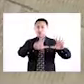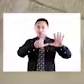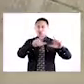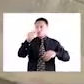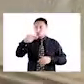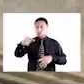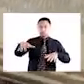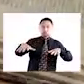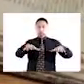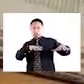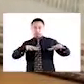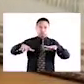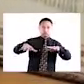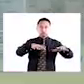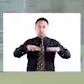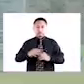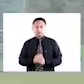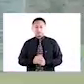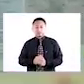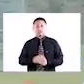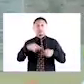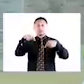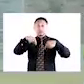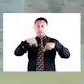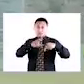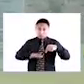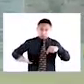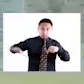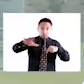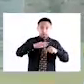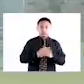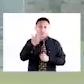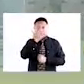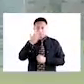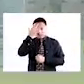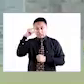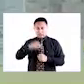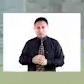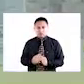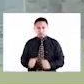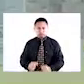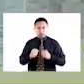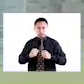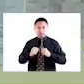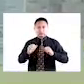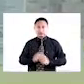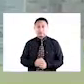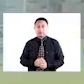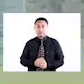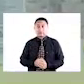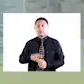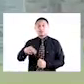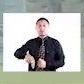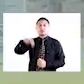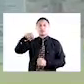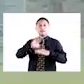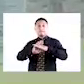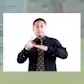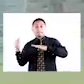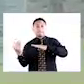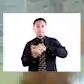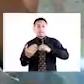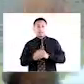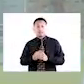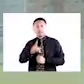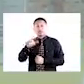más fuerte registrado en la humanidad. El terremoto de 1906, que fue un 8.8, esta zona, este plano de liberación de energía, fue desde tal vez del norte